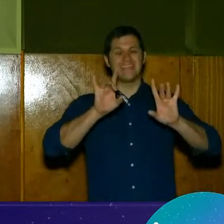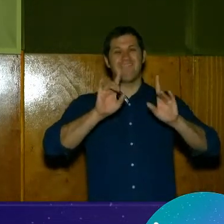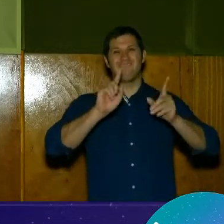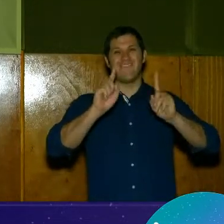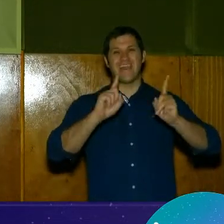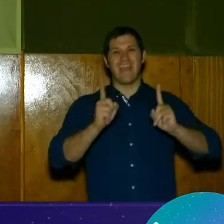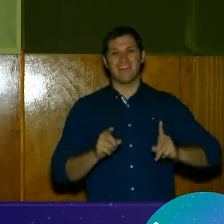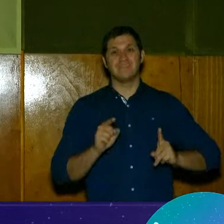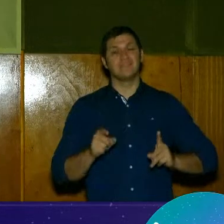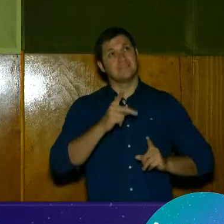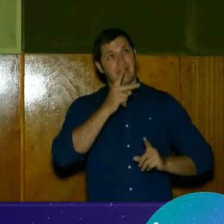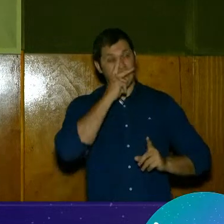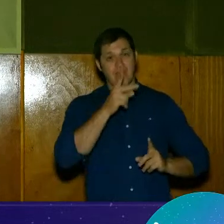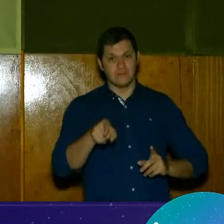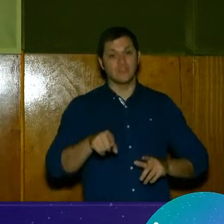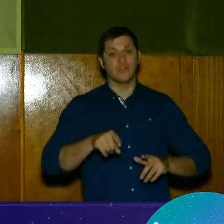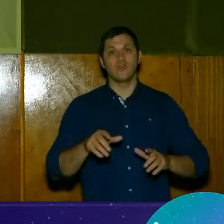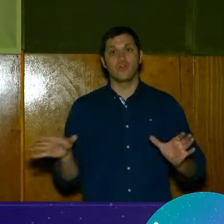persona